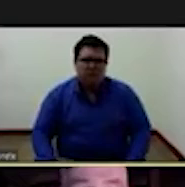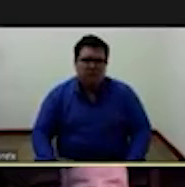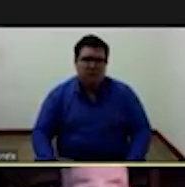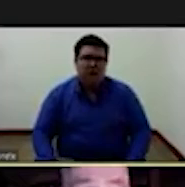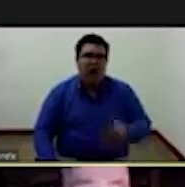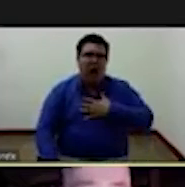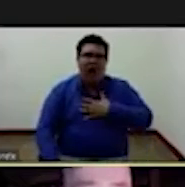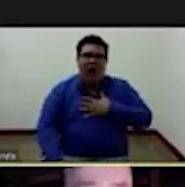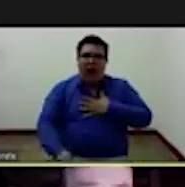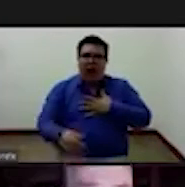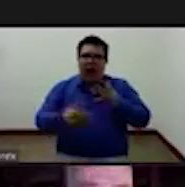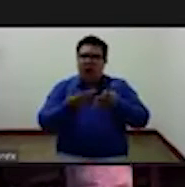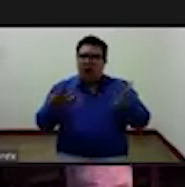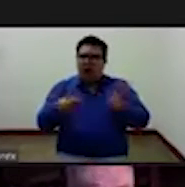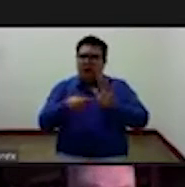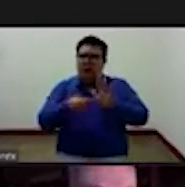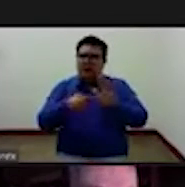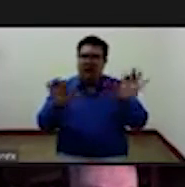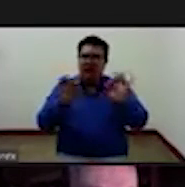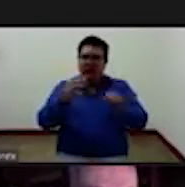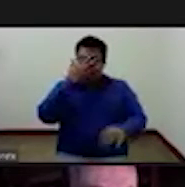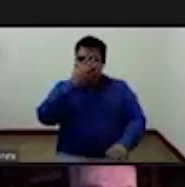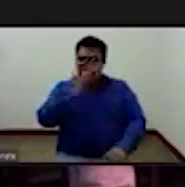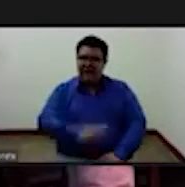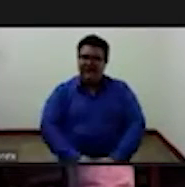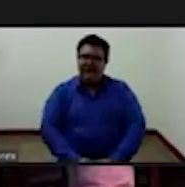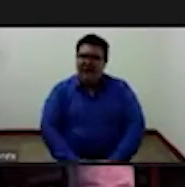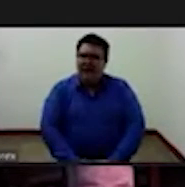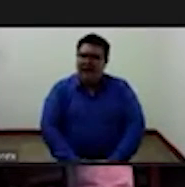mostrar. Veamos.